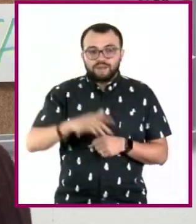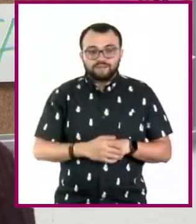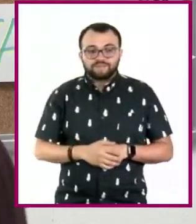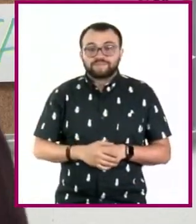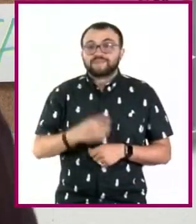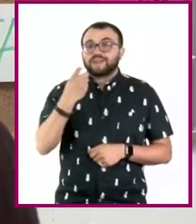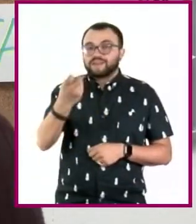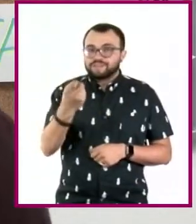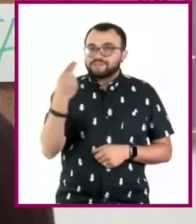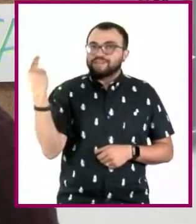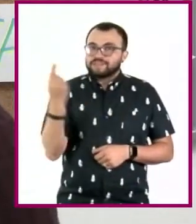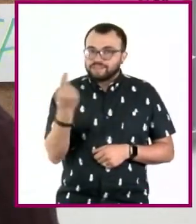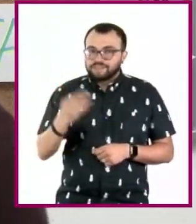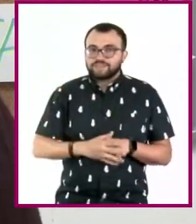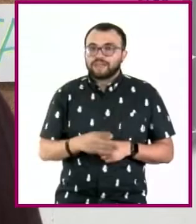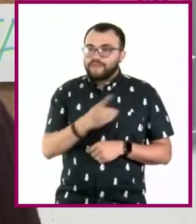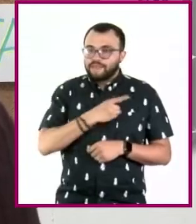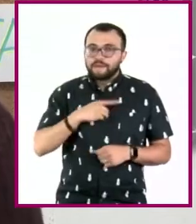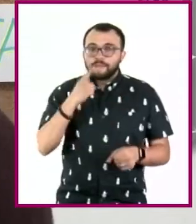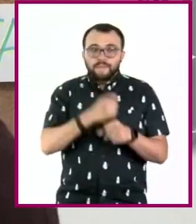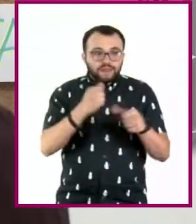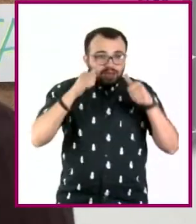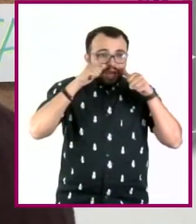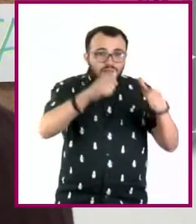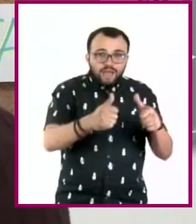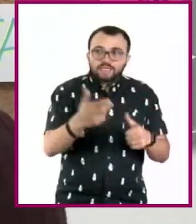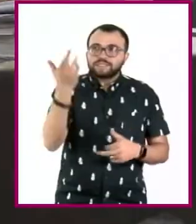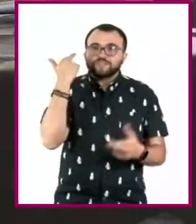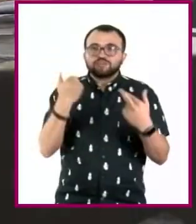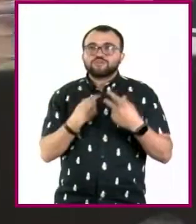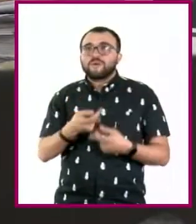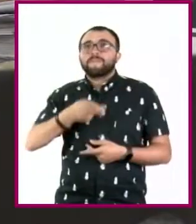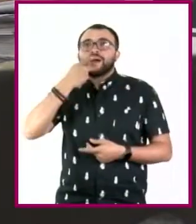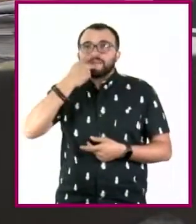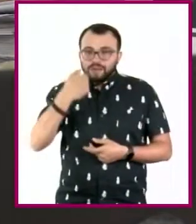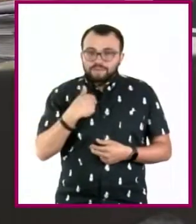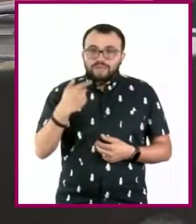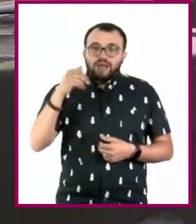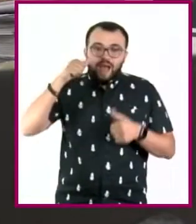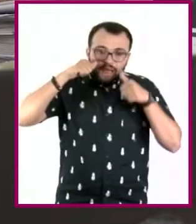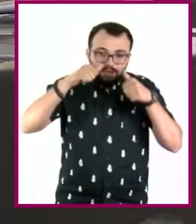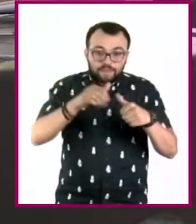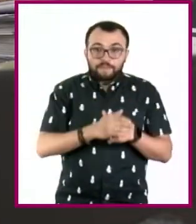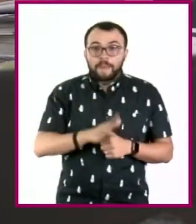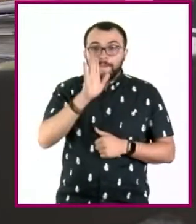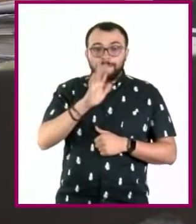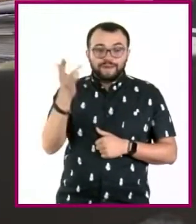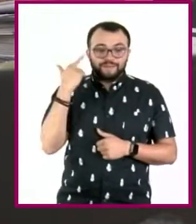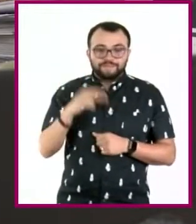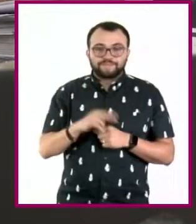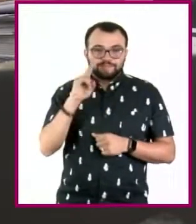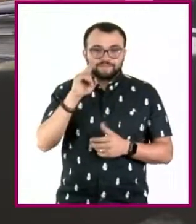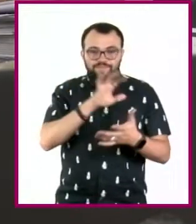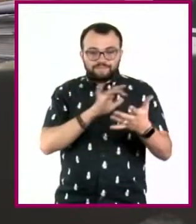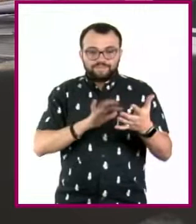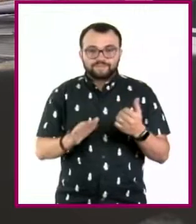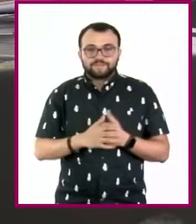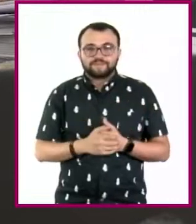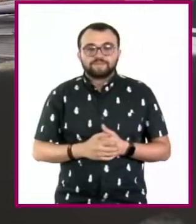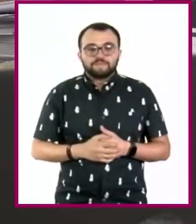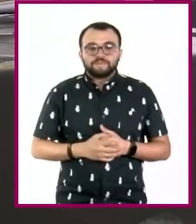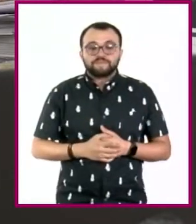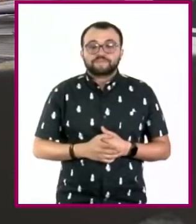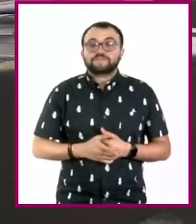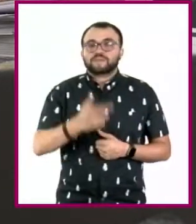se necesita, que nos tomen en cuenta, que nos escuchen. Parece que te están oyendo. Mira lo que dice.